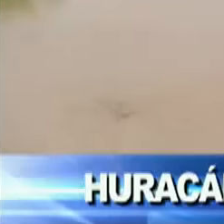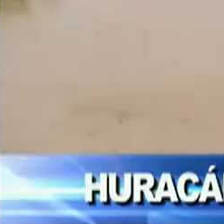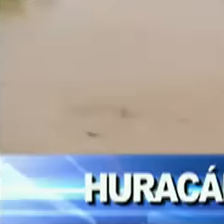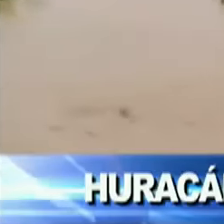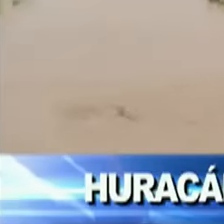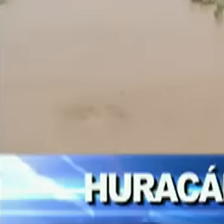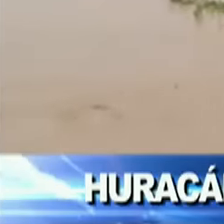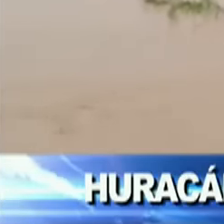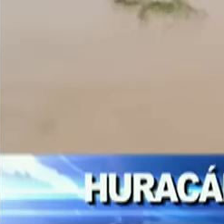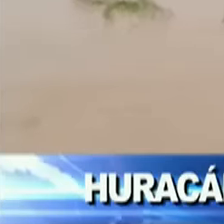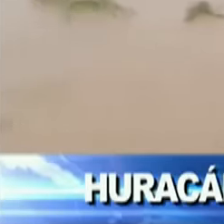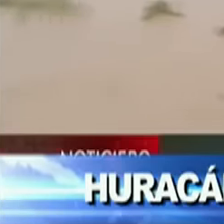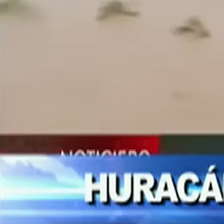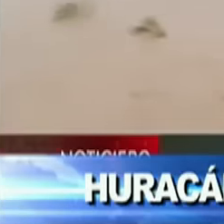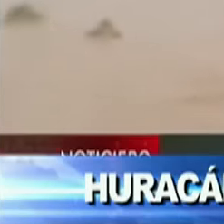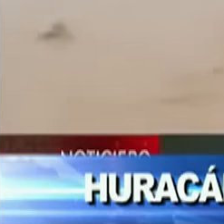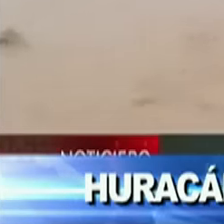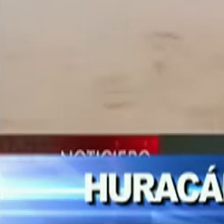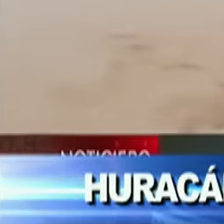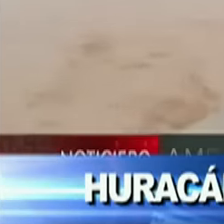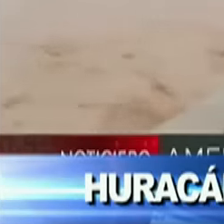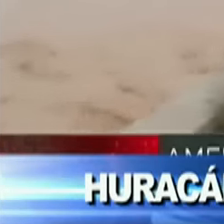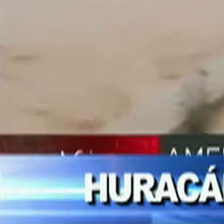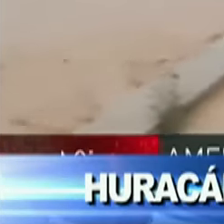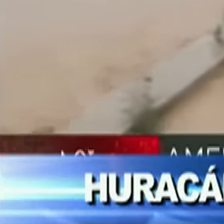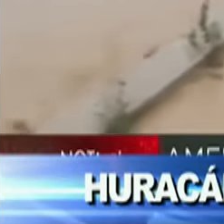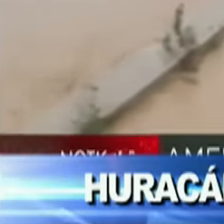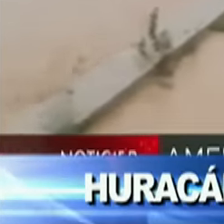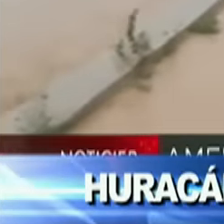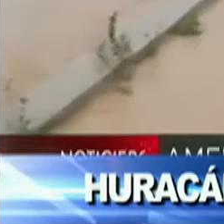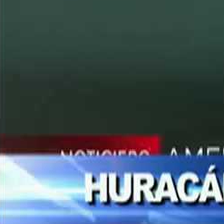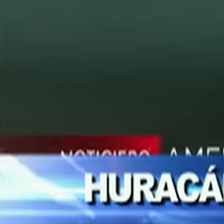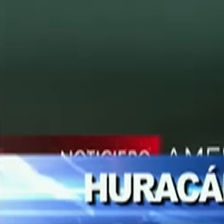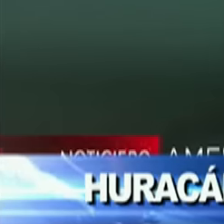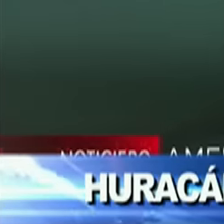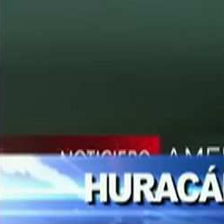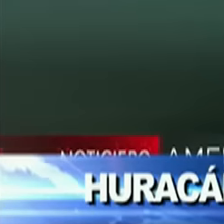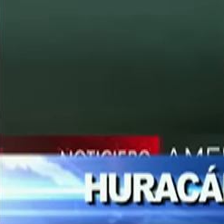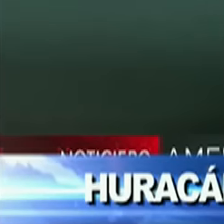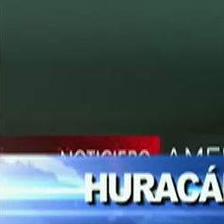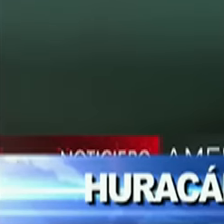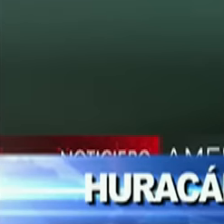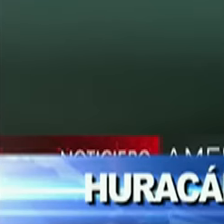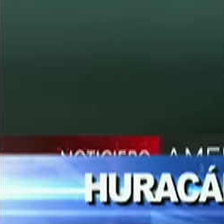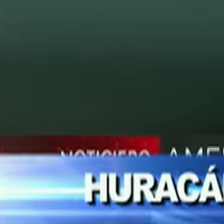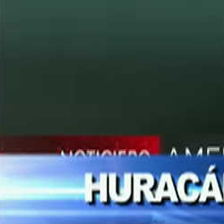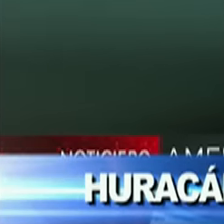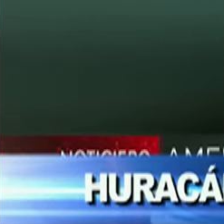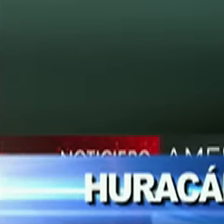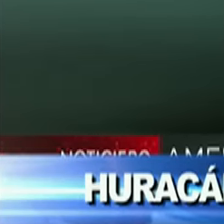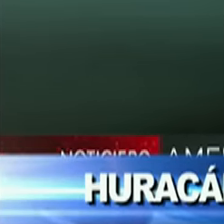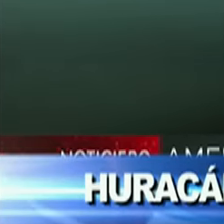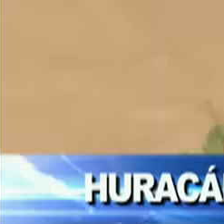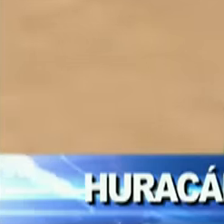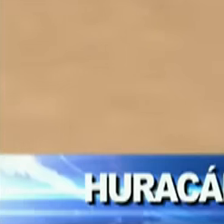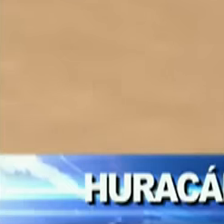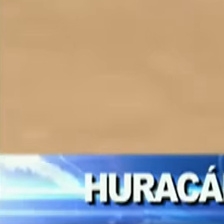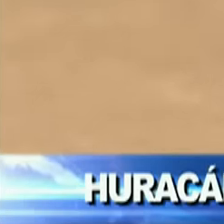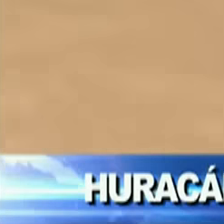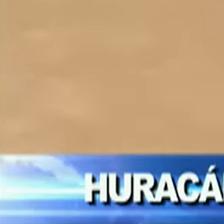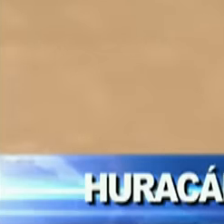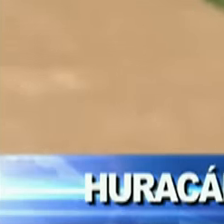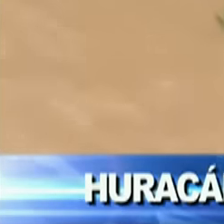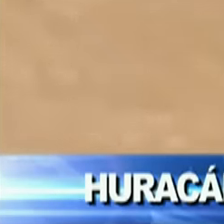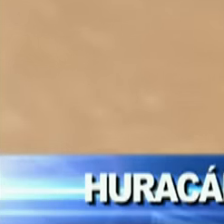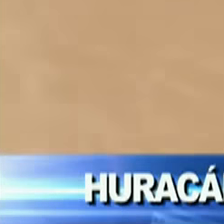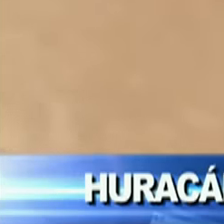En lo internacional, huracán Matthews azotó el Caribe